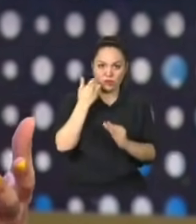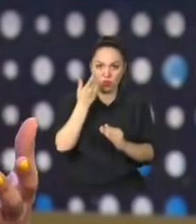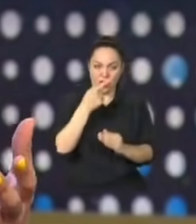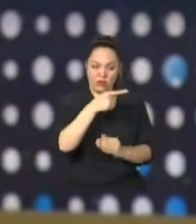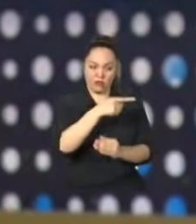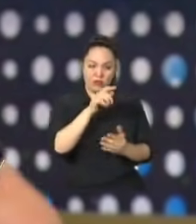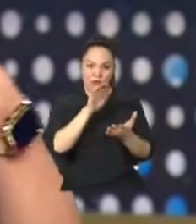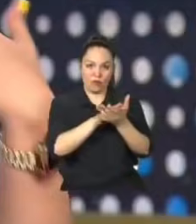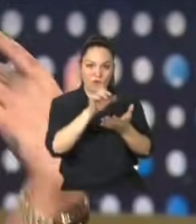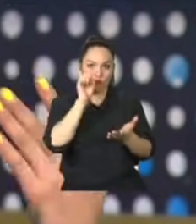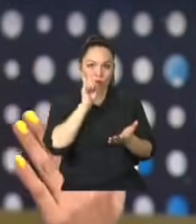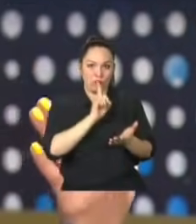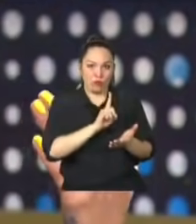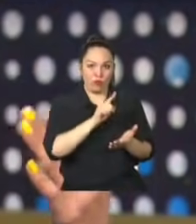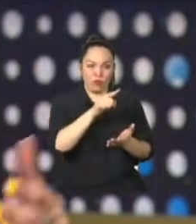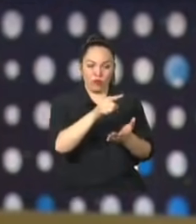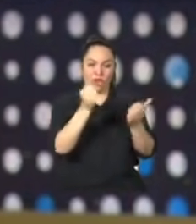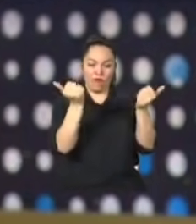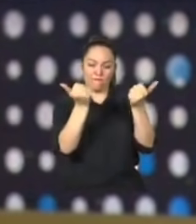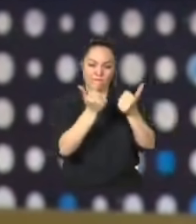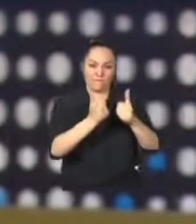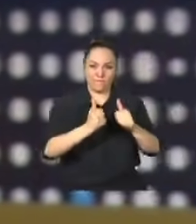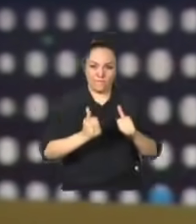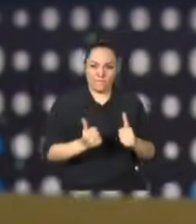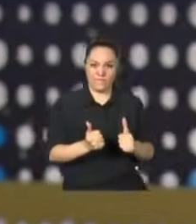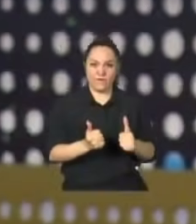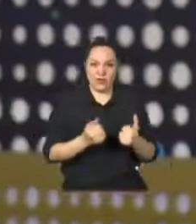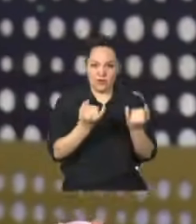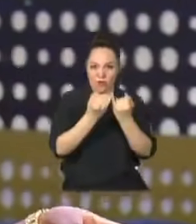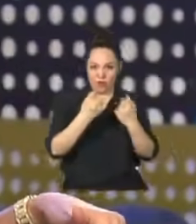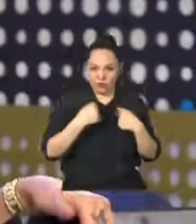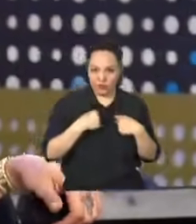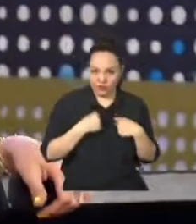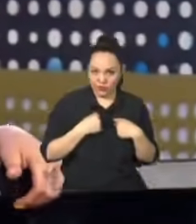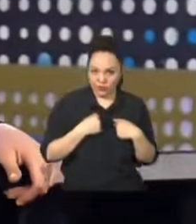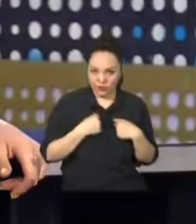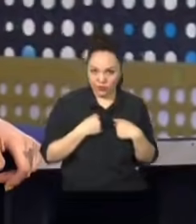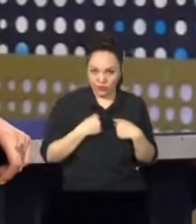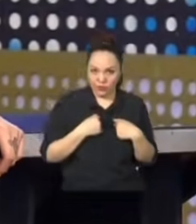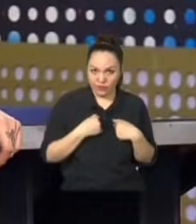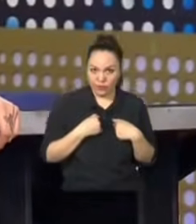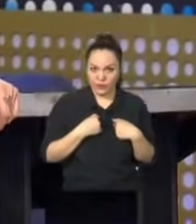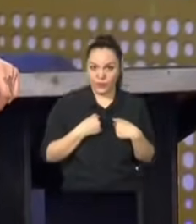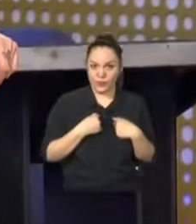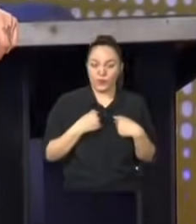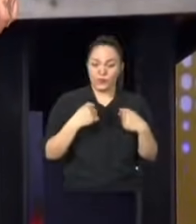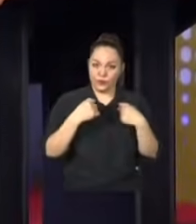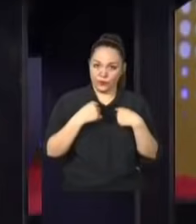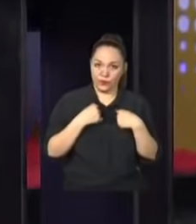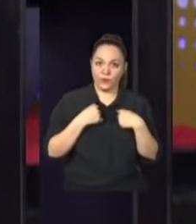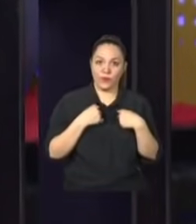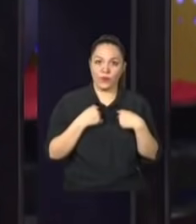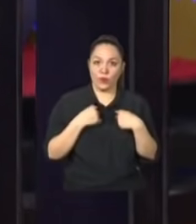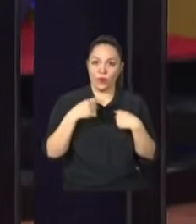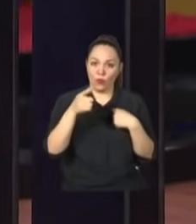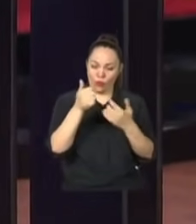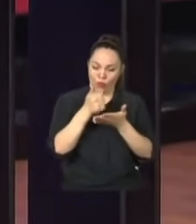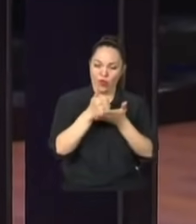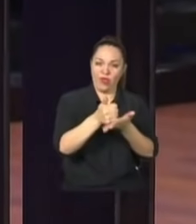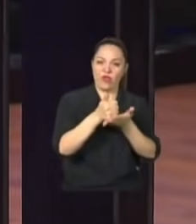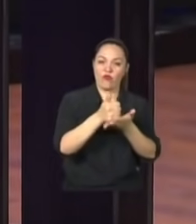señora sea escultural como yo, yo voy a hacer que eso